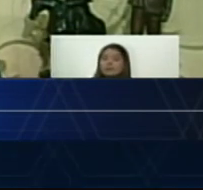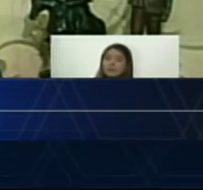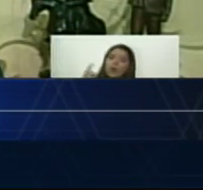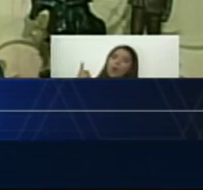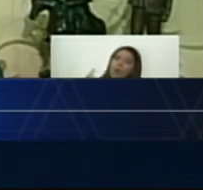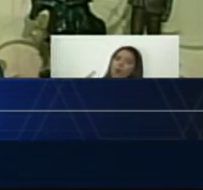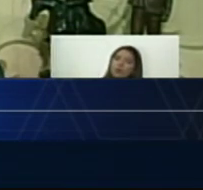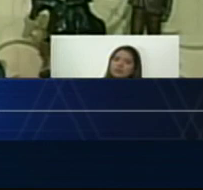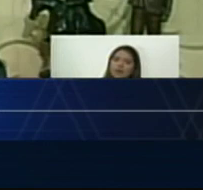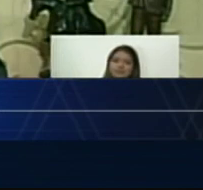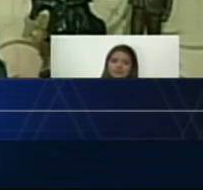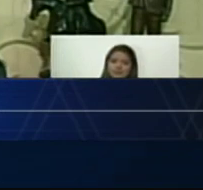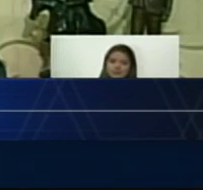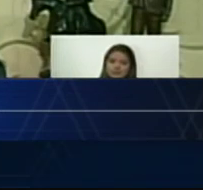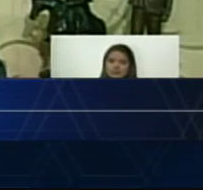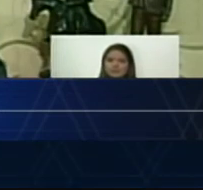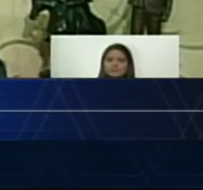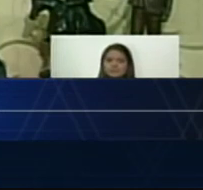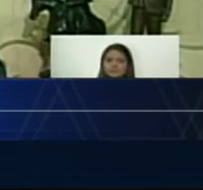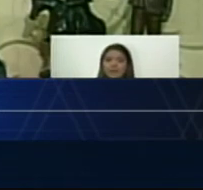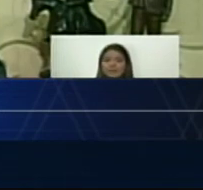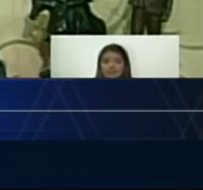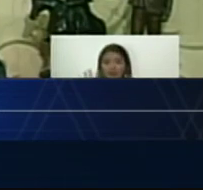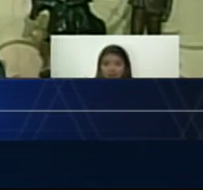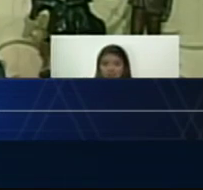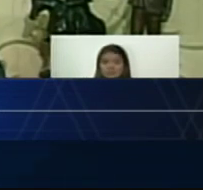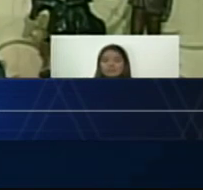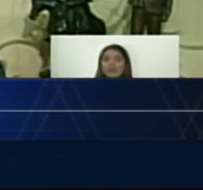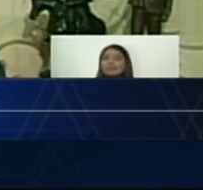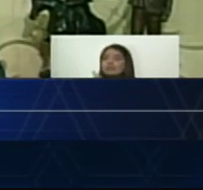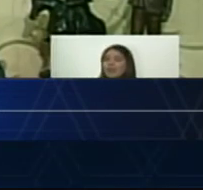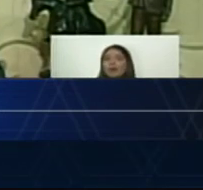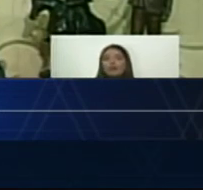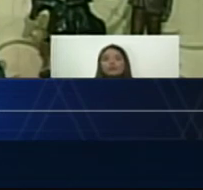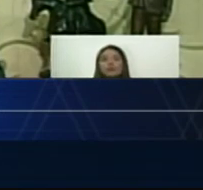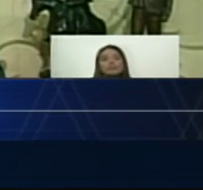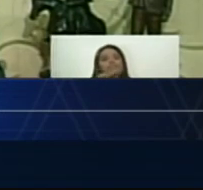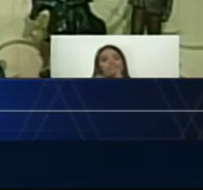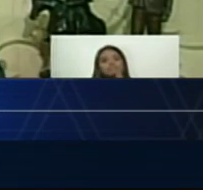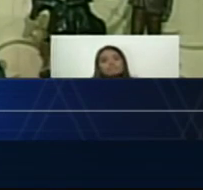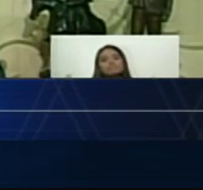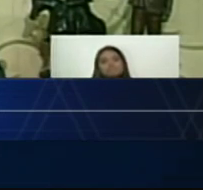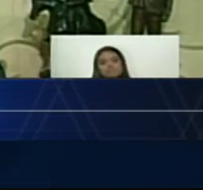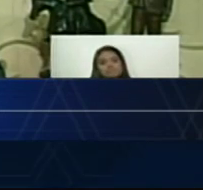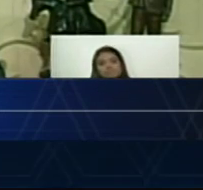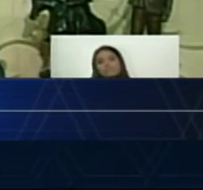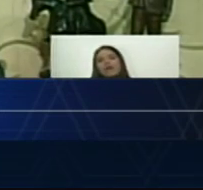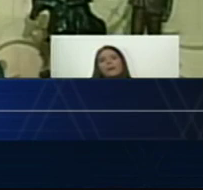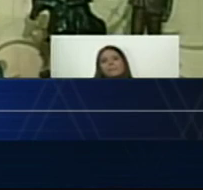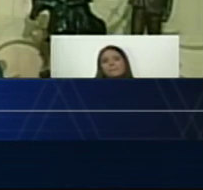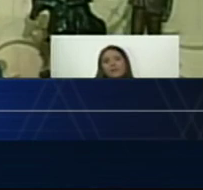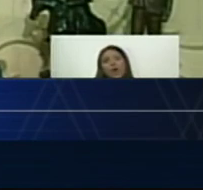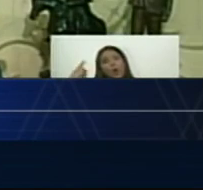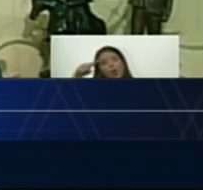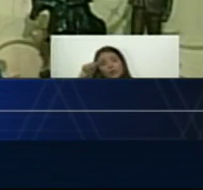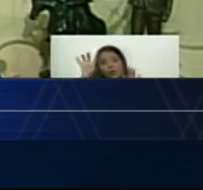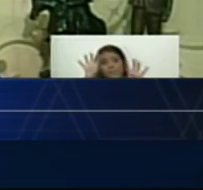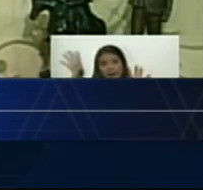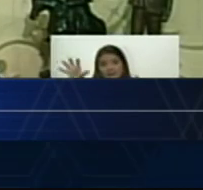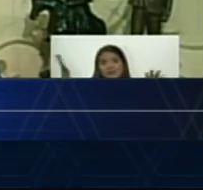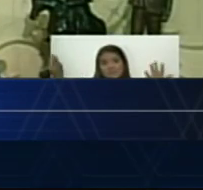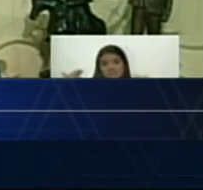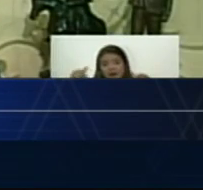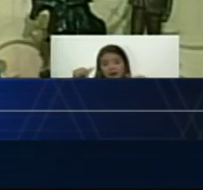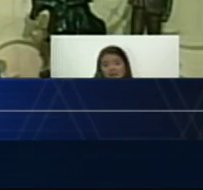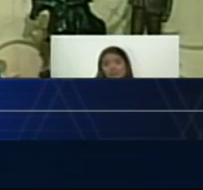de primera necesidad. 10. Adoptar las medidas necesarias para estimular la inversión extranjera en beneficio del desarrollo del